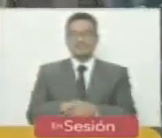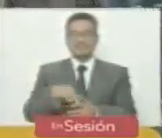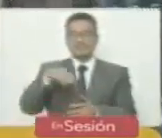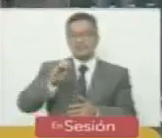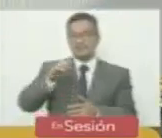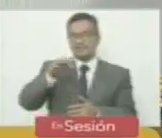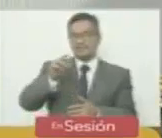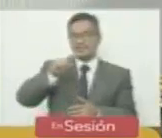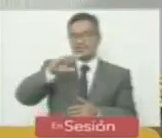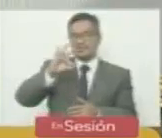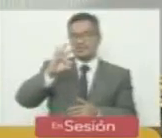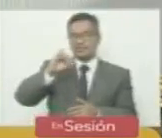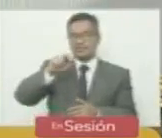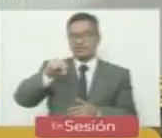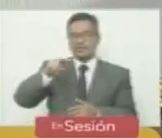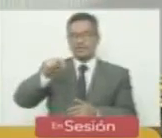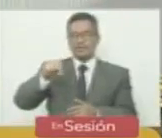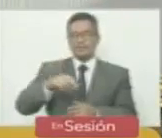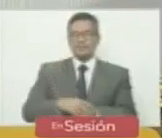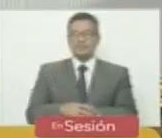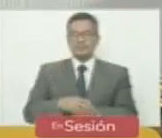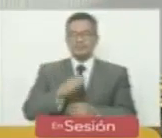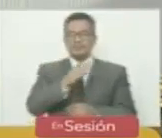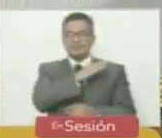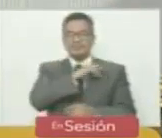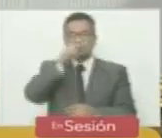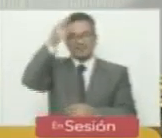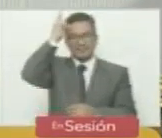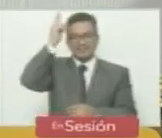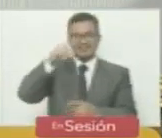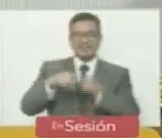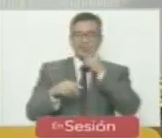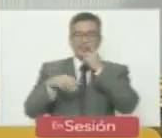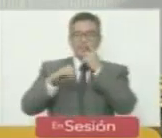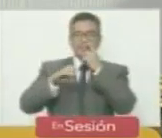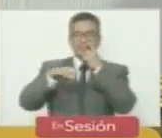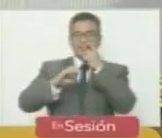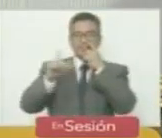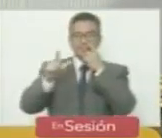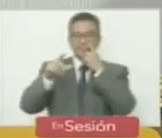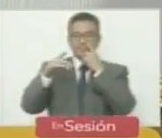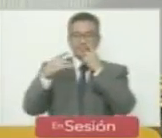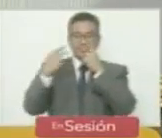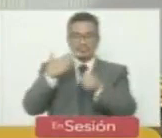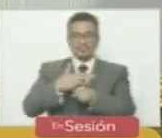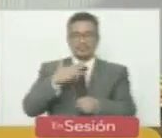Efraín Mura Cumax, dirigente del pueblo indígena Cachiquel, República de Guatemala.